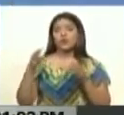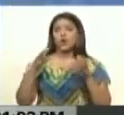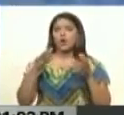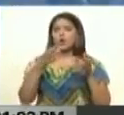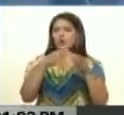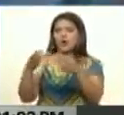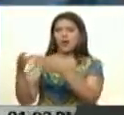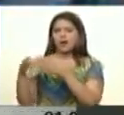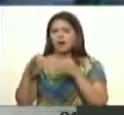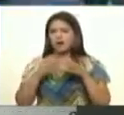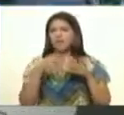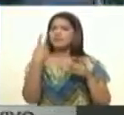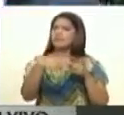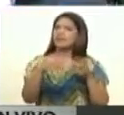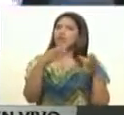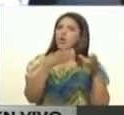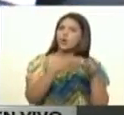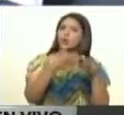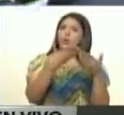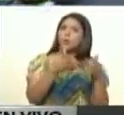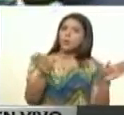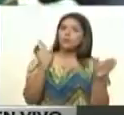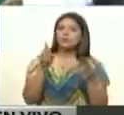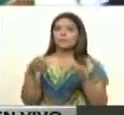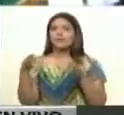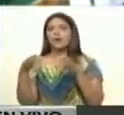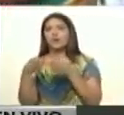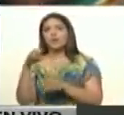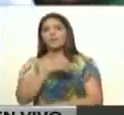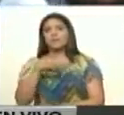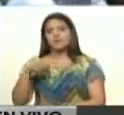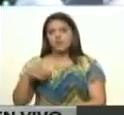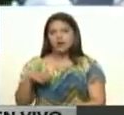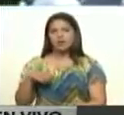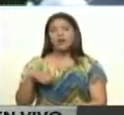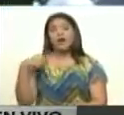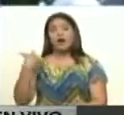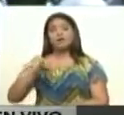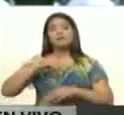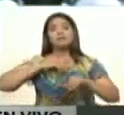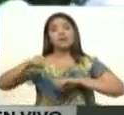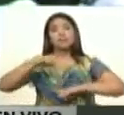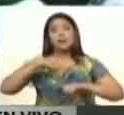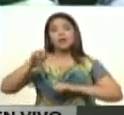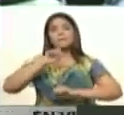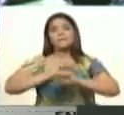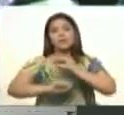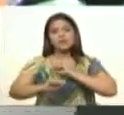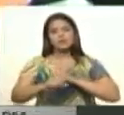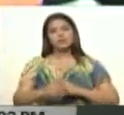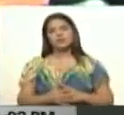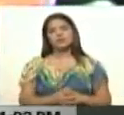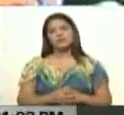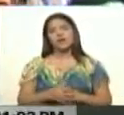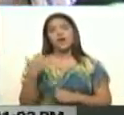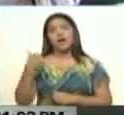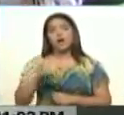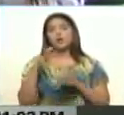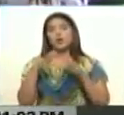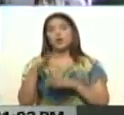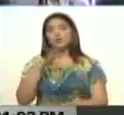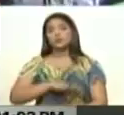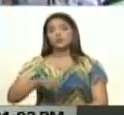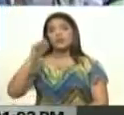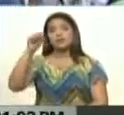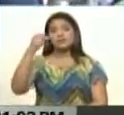distintos sectores públicos y privados, donde están los delegados y delegadas de prevención, donde están los consejos socialistas